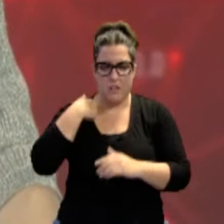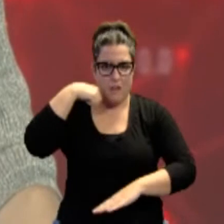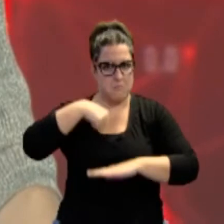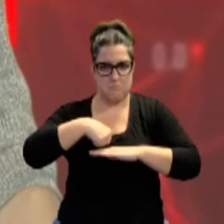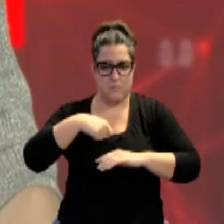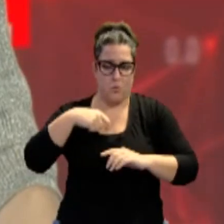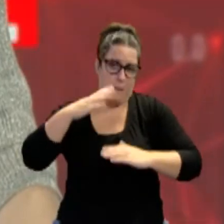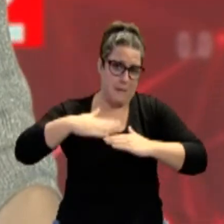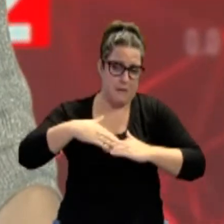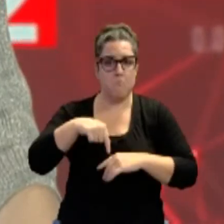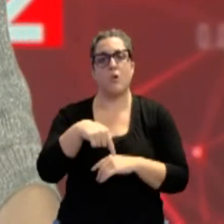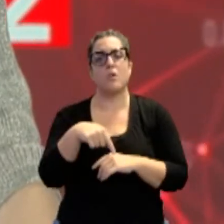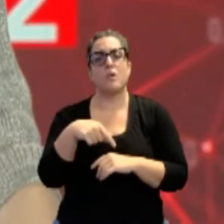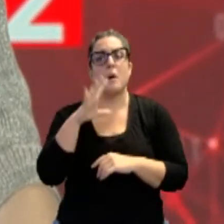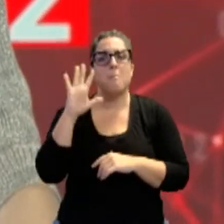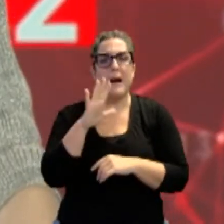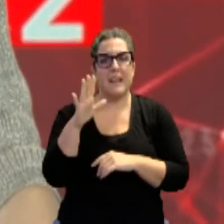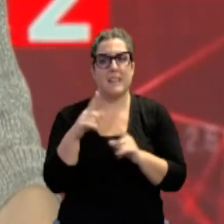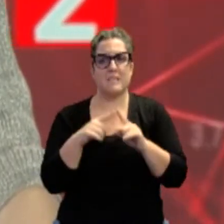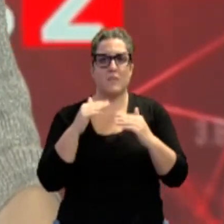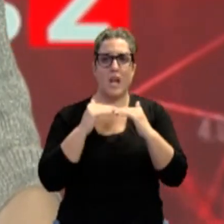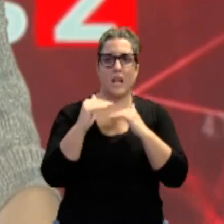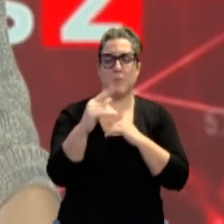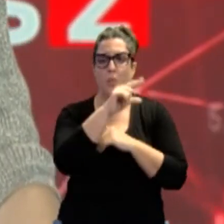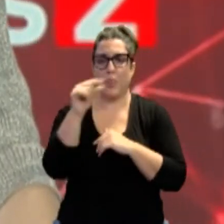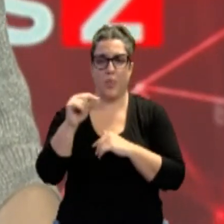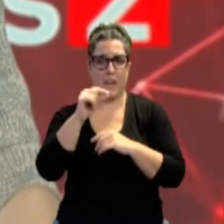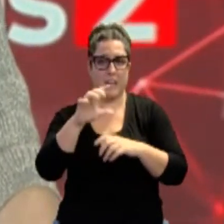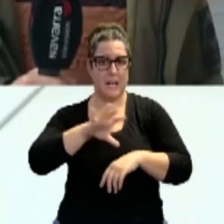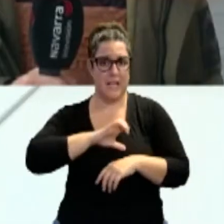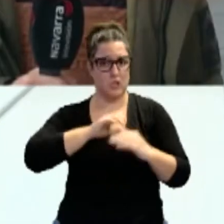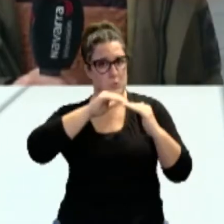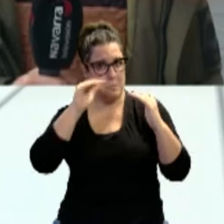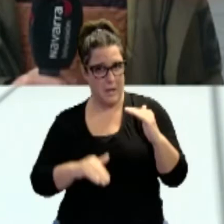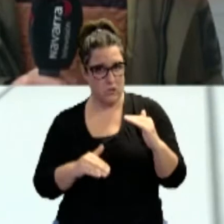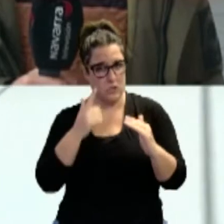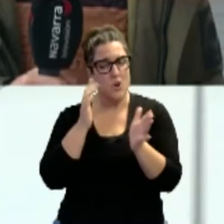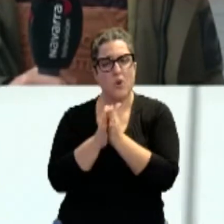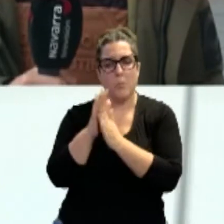el Ejecutivo Foral se habla de un equilibrio por debajo del centenar de casos diarios. Sergio Jiménez.